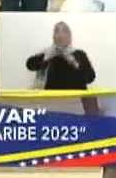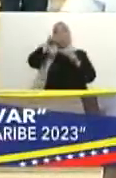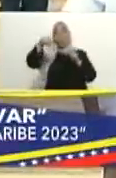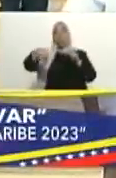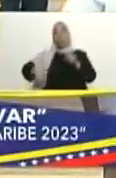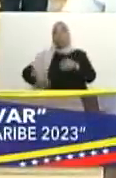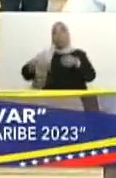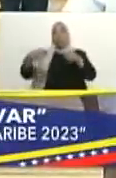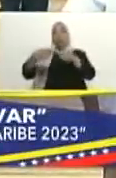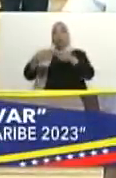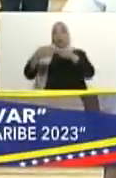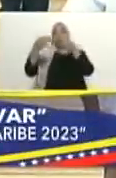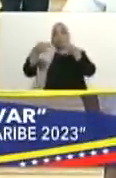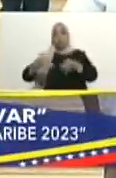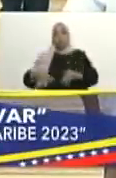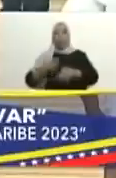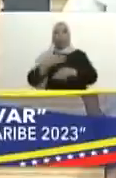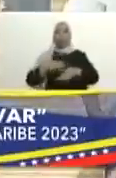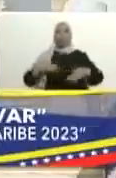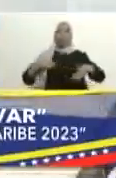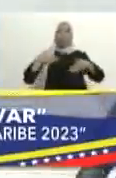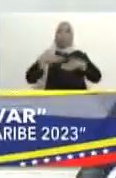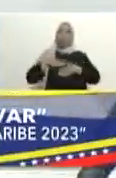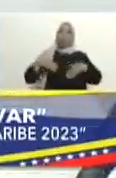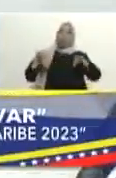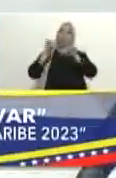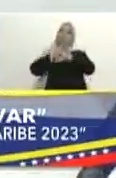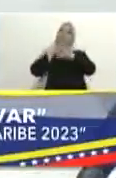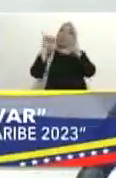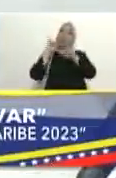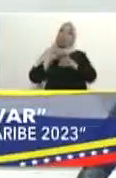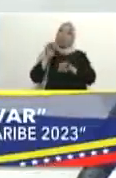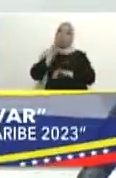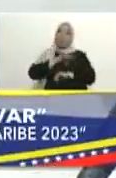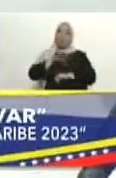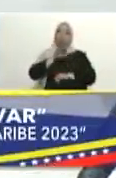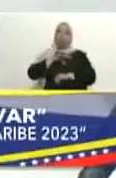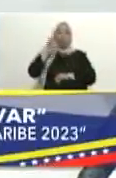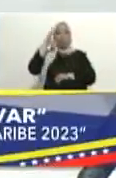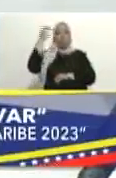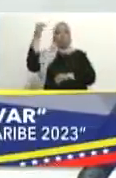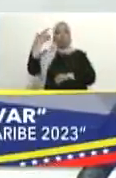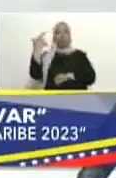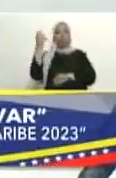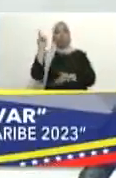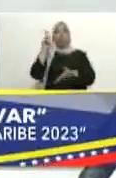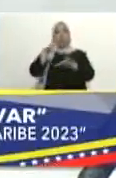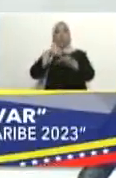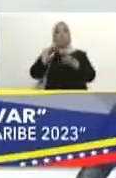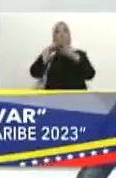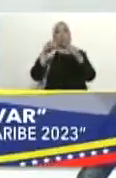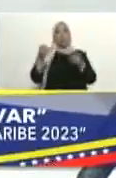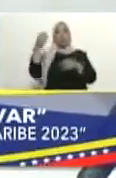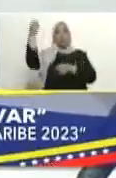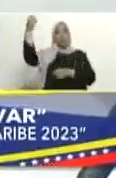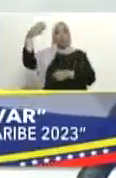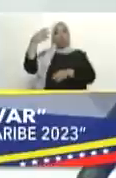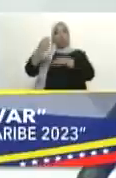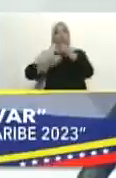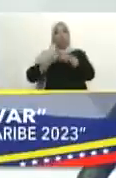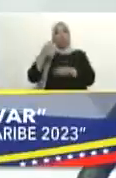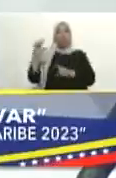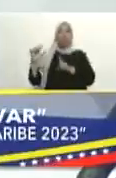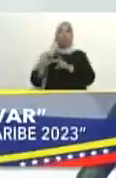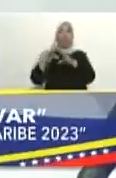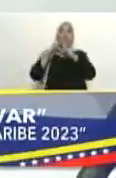puerto seguro, llenos de gozo y felicidad. Señor Dios, que con tu presencia todo lo iluminas y con tu